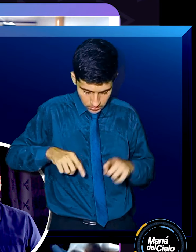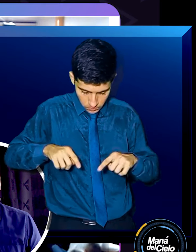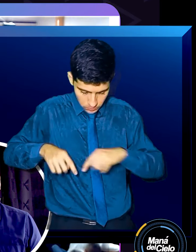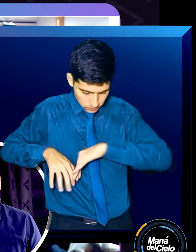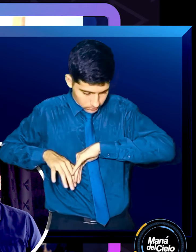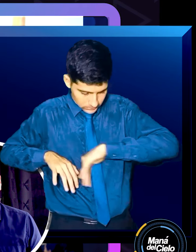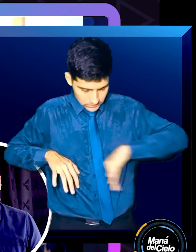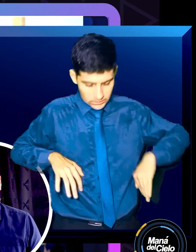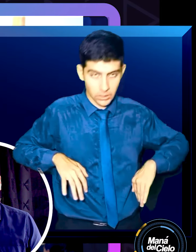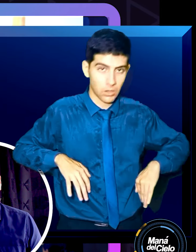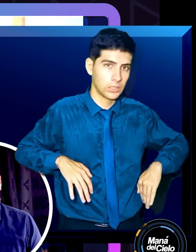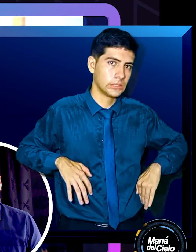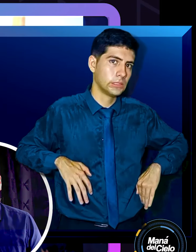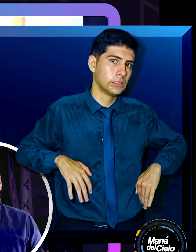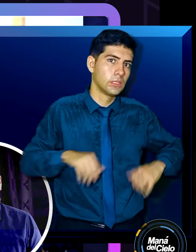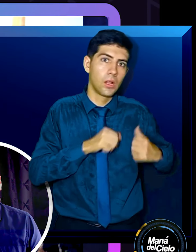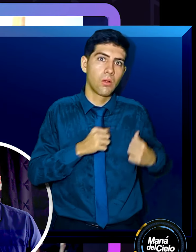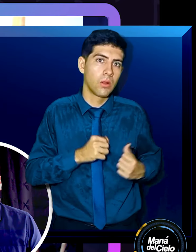No, hermanos.